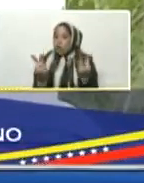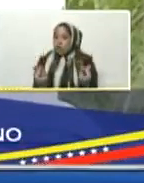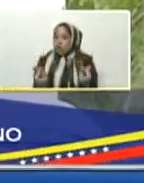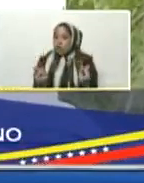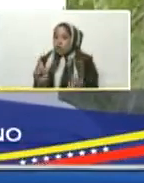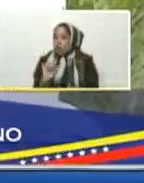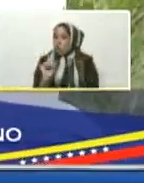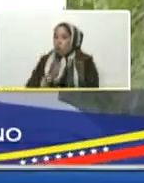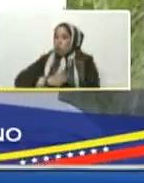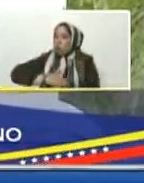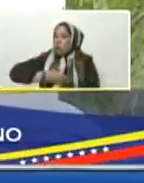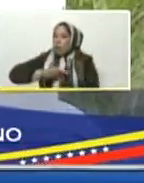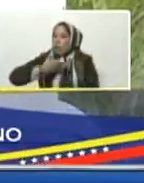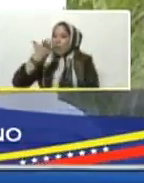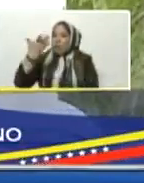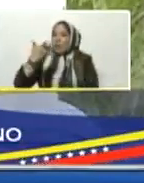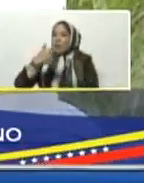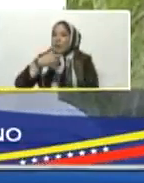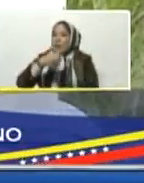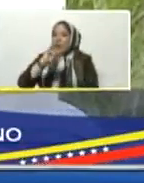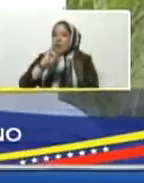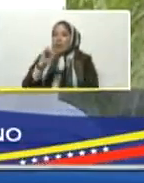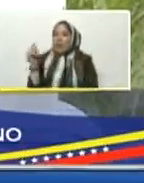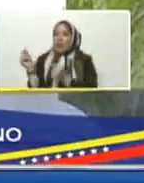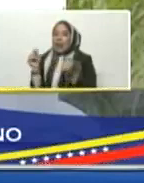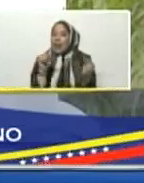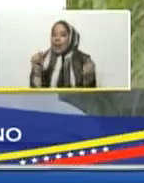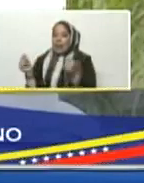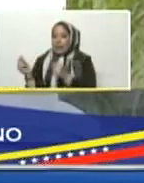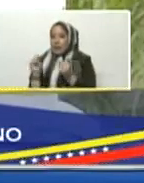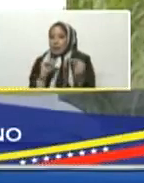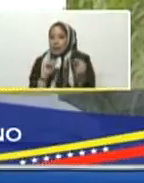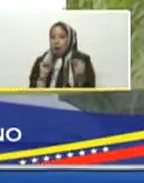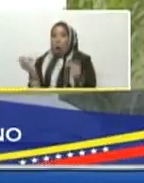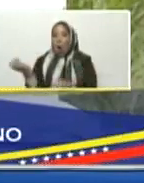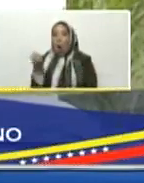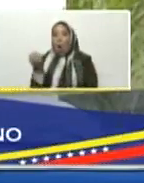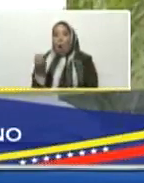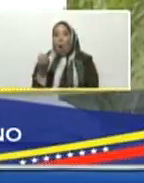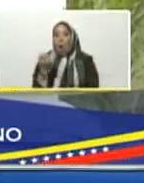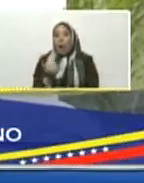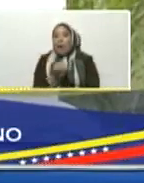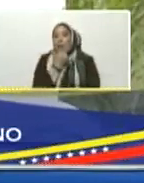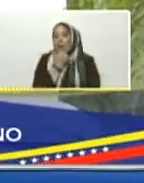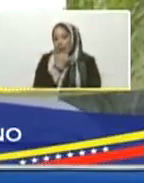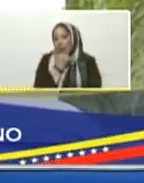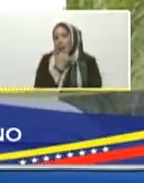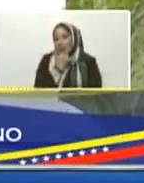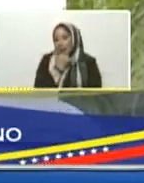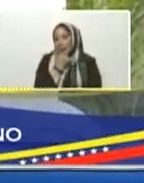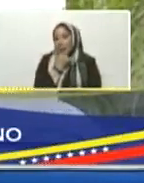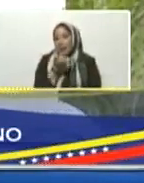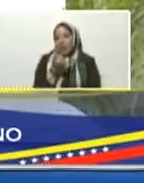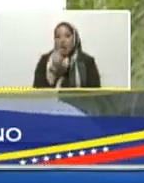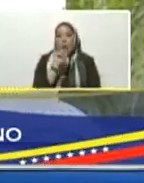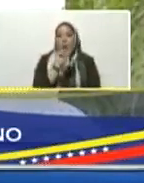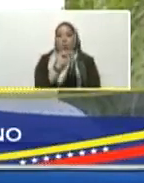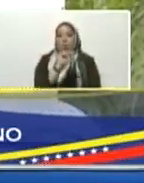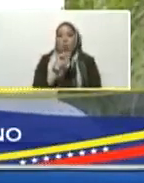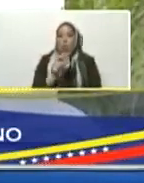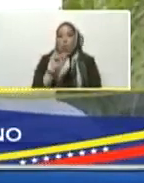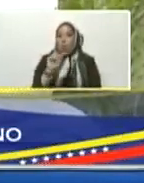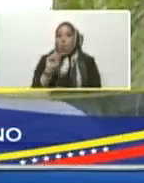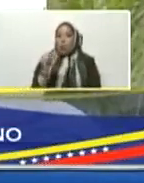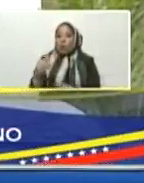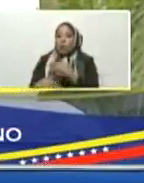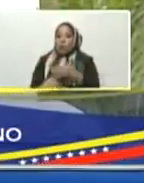presidente, ningún tipo de discrecionalidad respecto a la asignación de los cupos. Y eso va